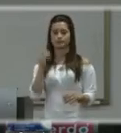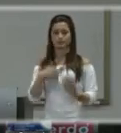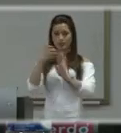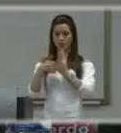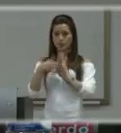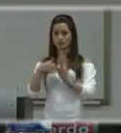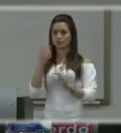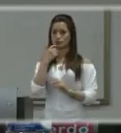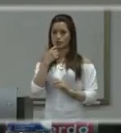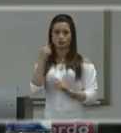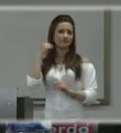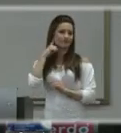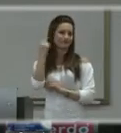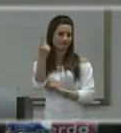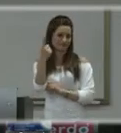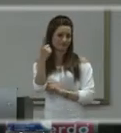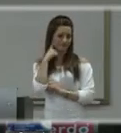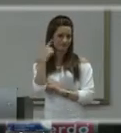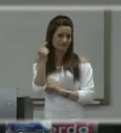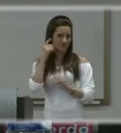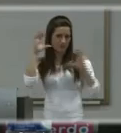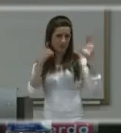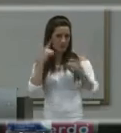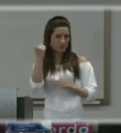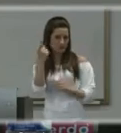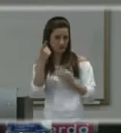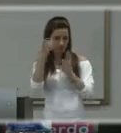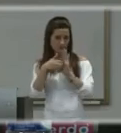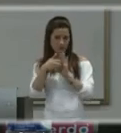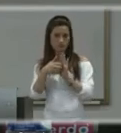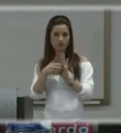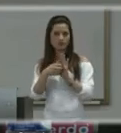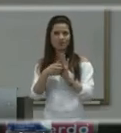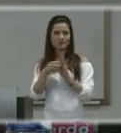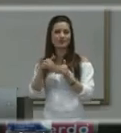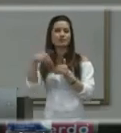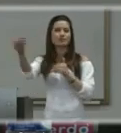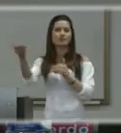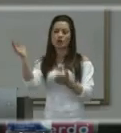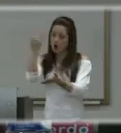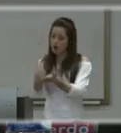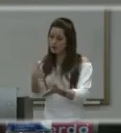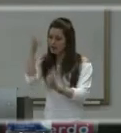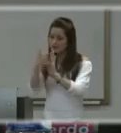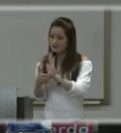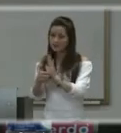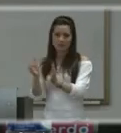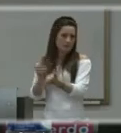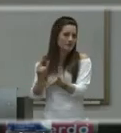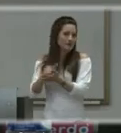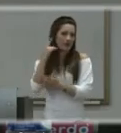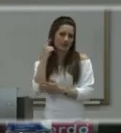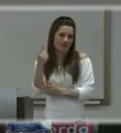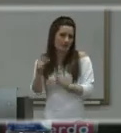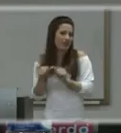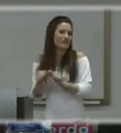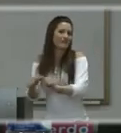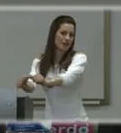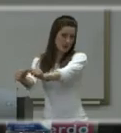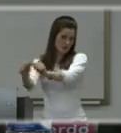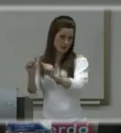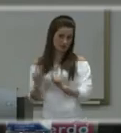de hipoacusia, lo más probable es que a lo largo del tiempo yo siga teniendo diagnósticos de hipoacusia por el resto de mi vida. Pero eso no quiere